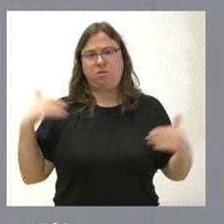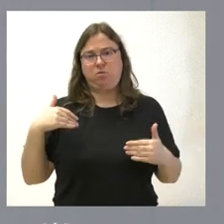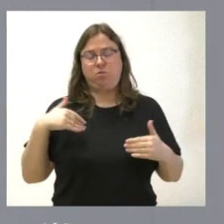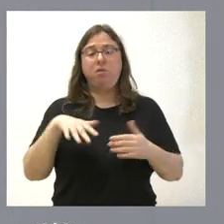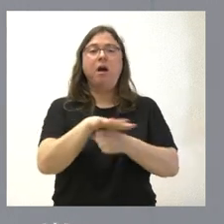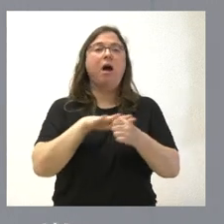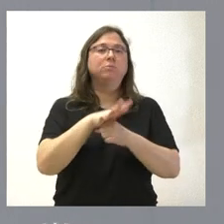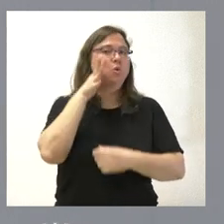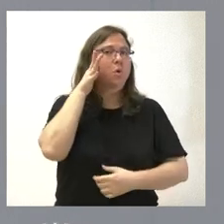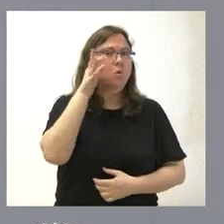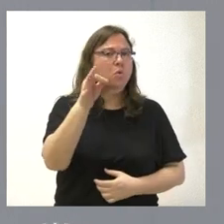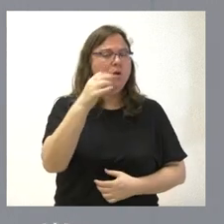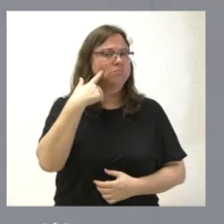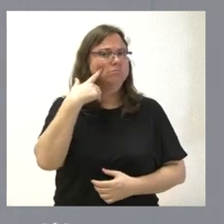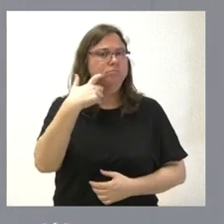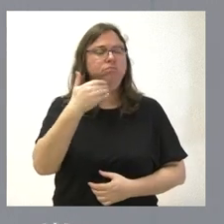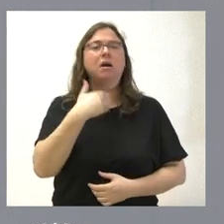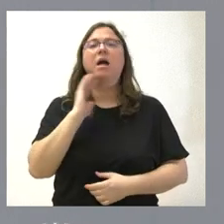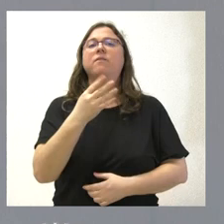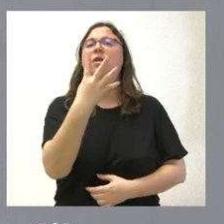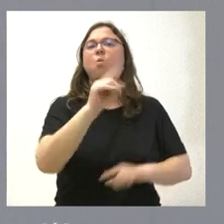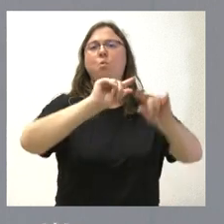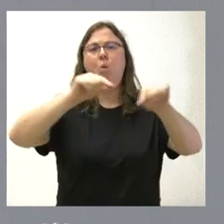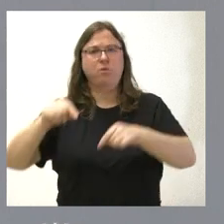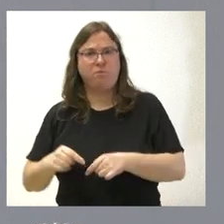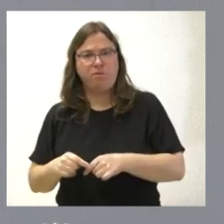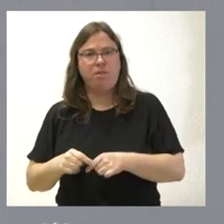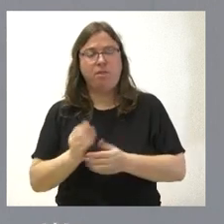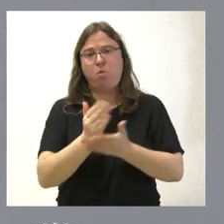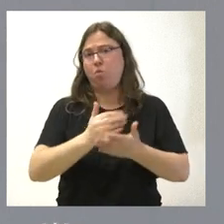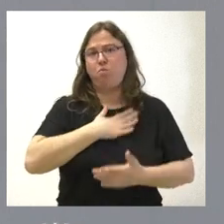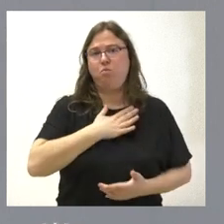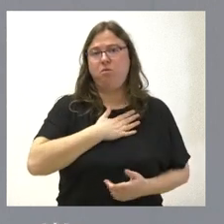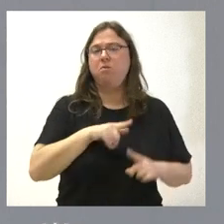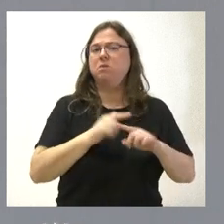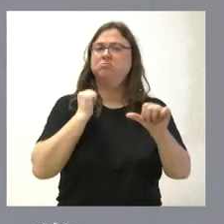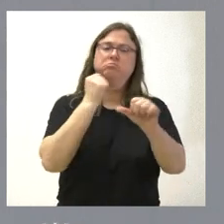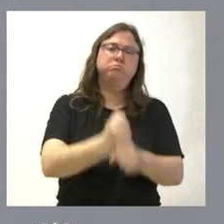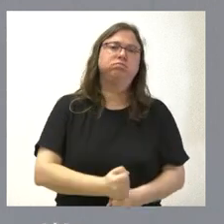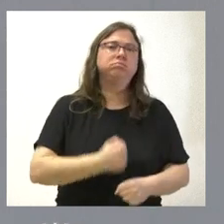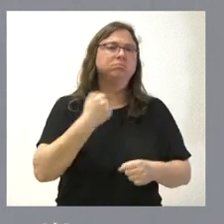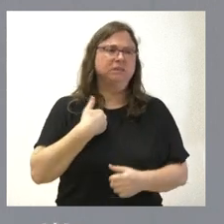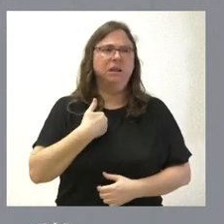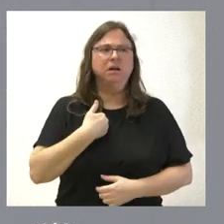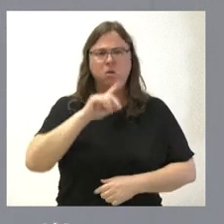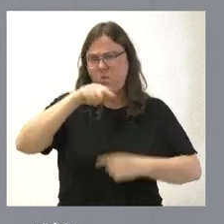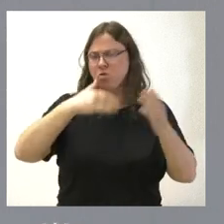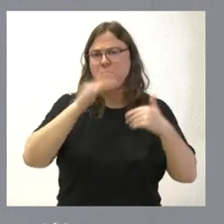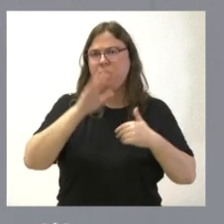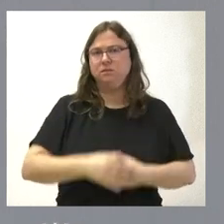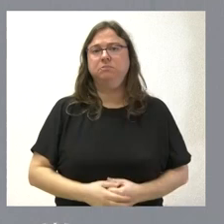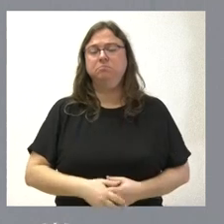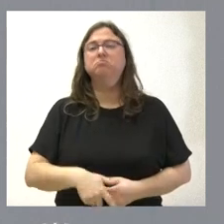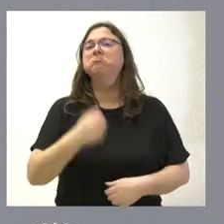rural nos parecía que era muy emblemática afecta a cuatro provincias de nuestra comunidad Autónoma y llamos trabajando en esto bastante más de un año es un